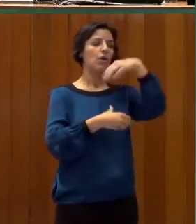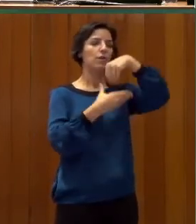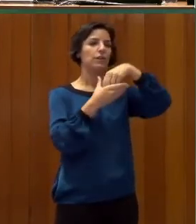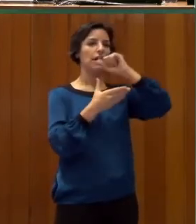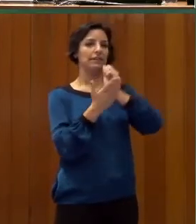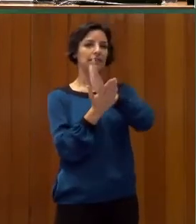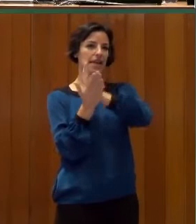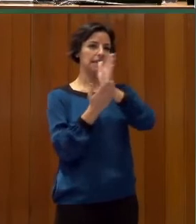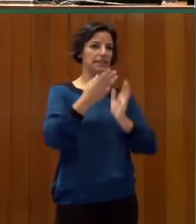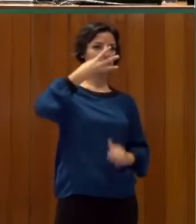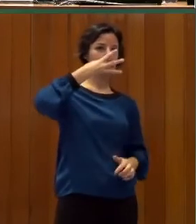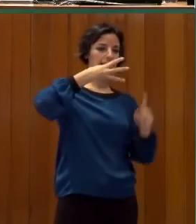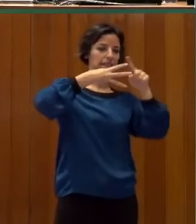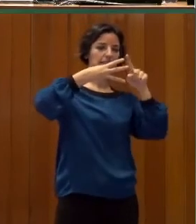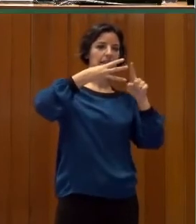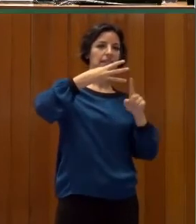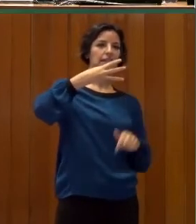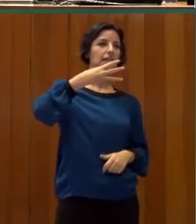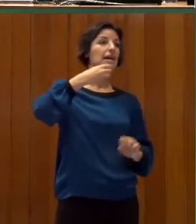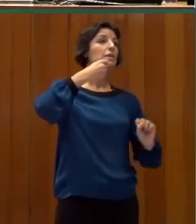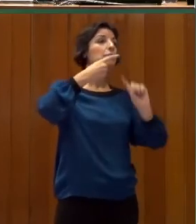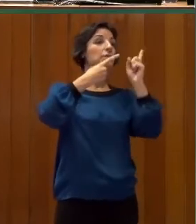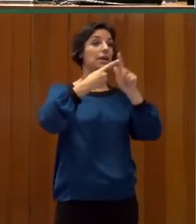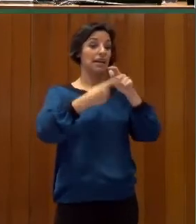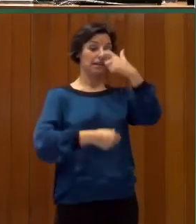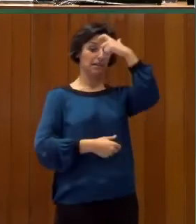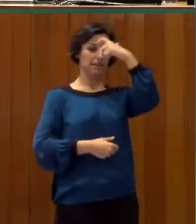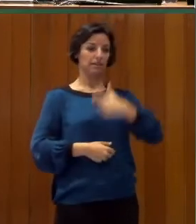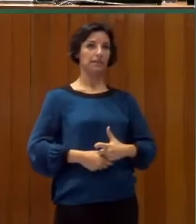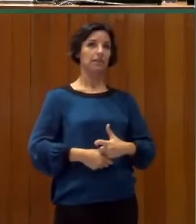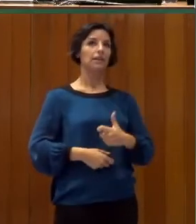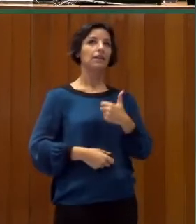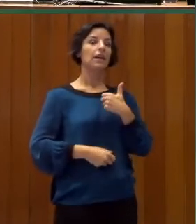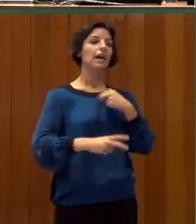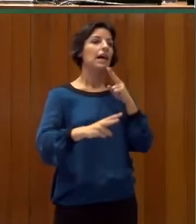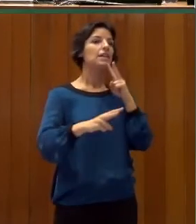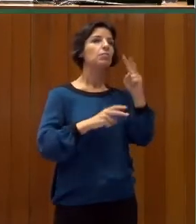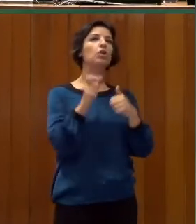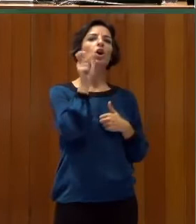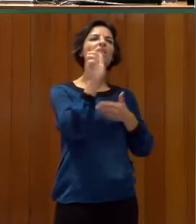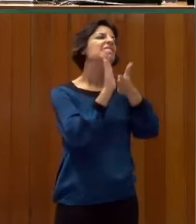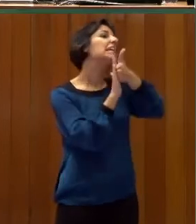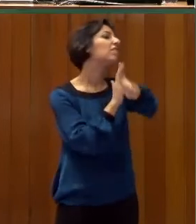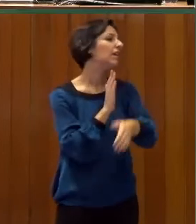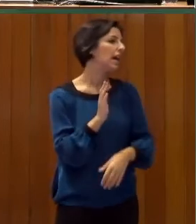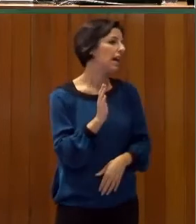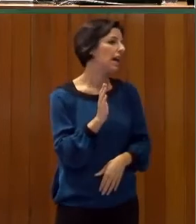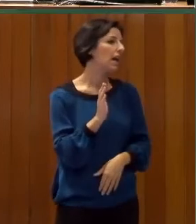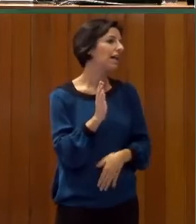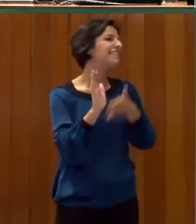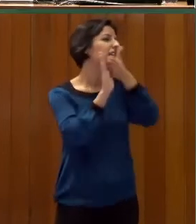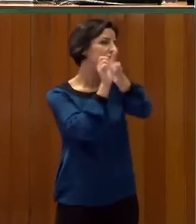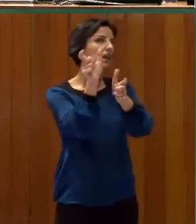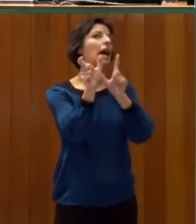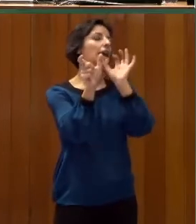partes. En la primera parte, el participante tiene que responder al significado de la palabra, ¿vale? En la segunda